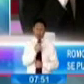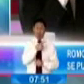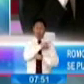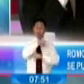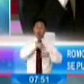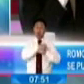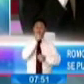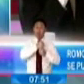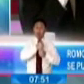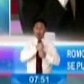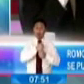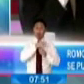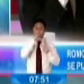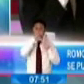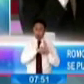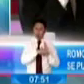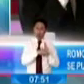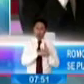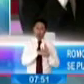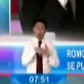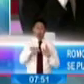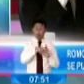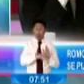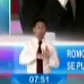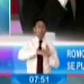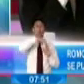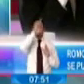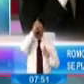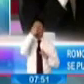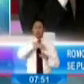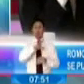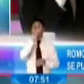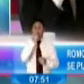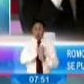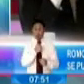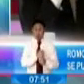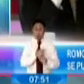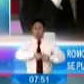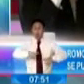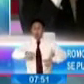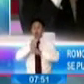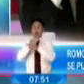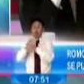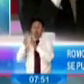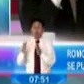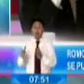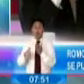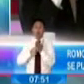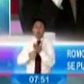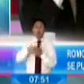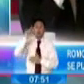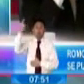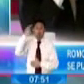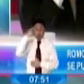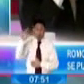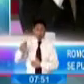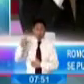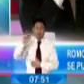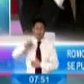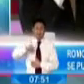sus horarios, sino que probablemente hay más exigencia en su trabajo. Pero en el caso de los funcionarios del Ministerio de Gobierno, sí